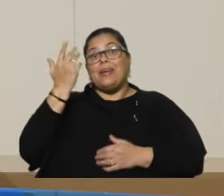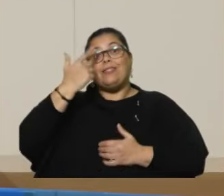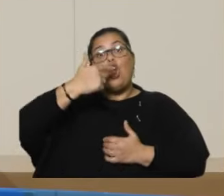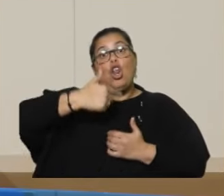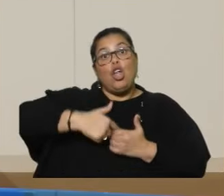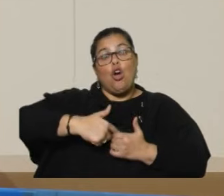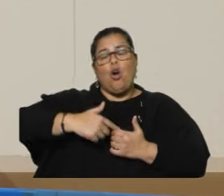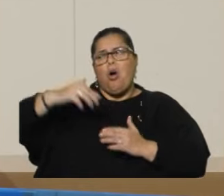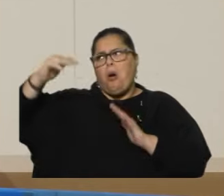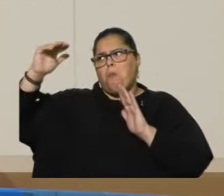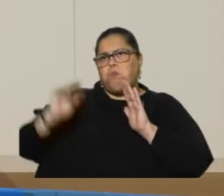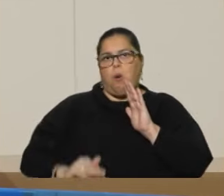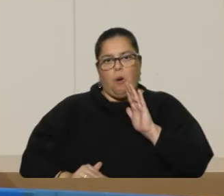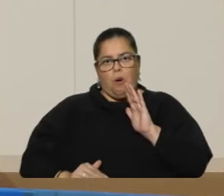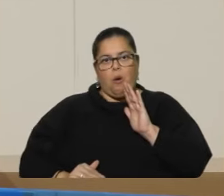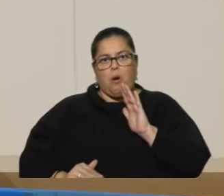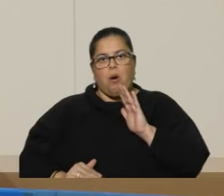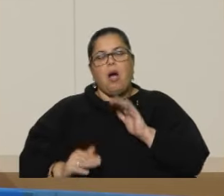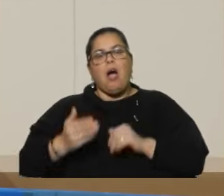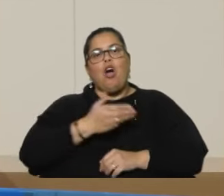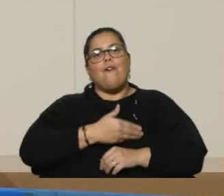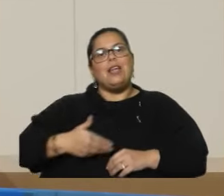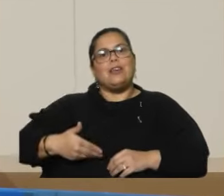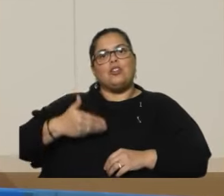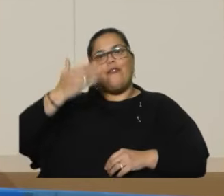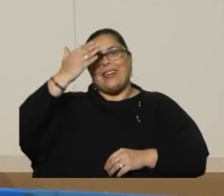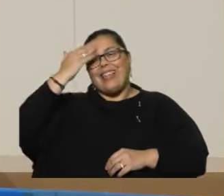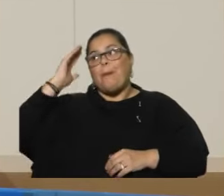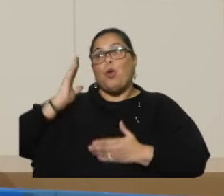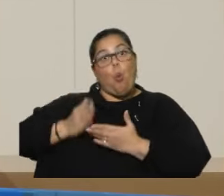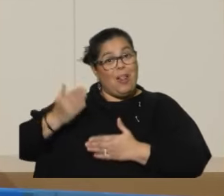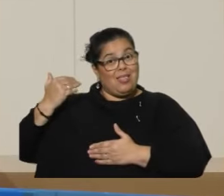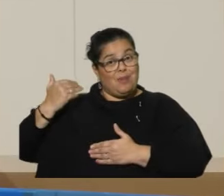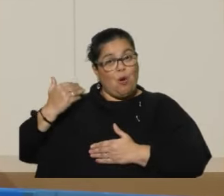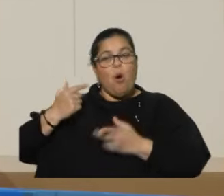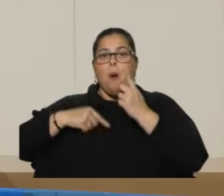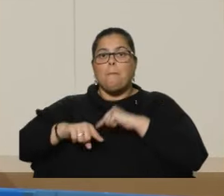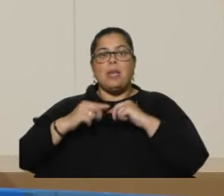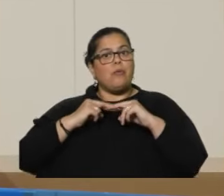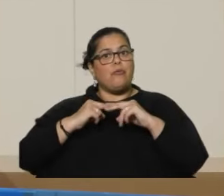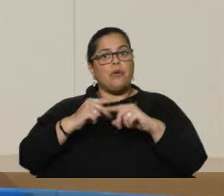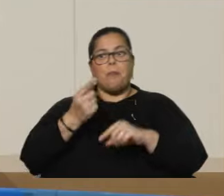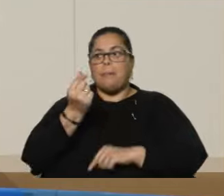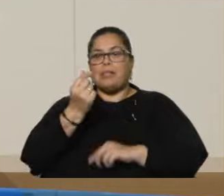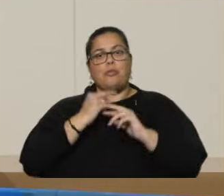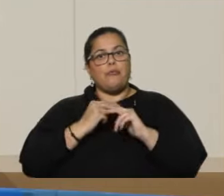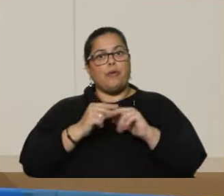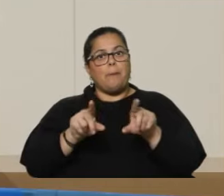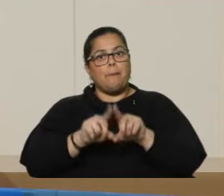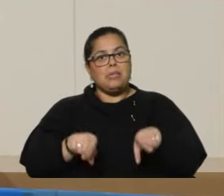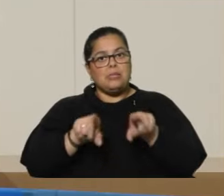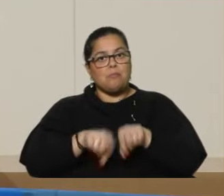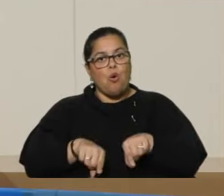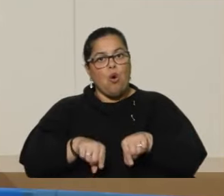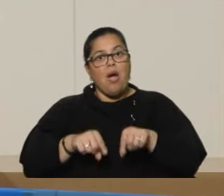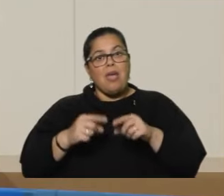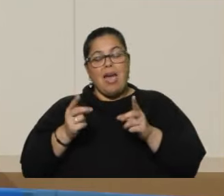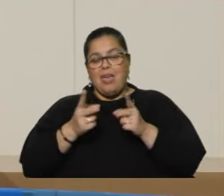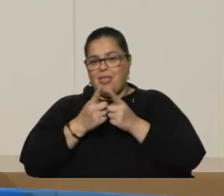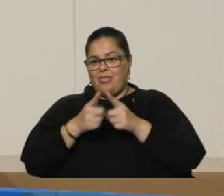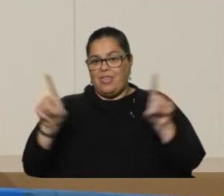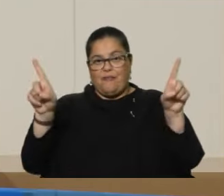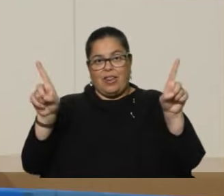muy fuerte que hubo en el gobierno anterior a este, y se mantuvo el precio de la nafta y del gasol. Y eso dejó una brecha entre